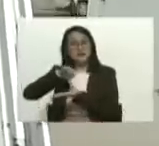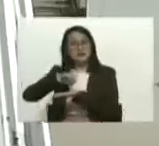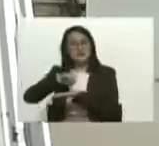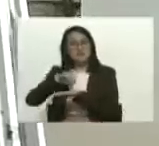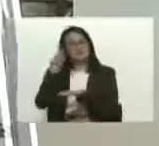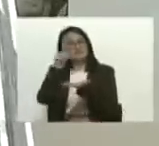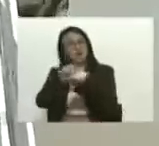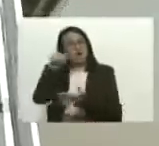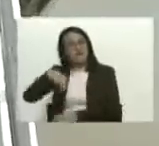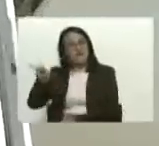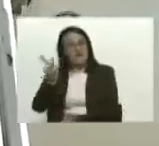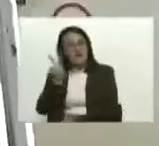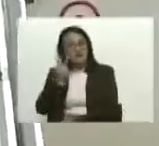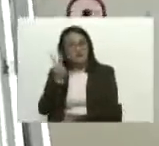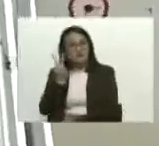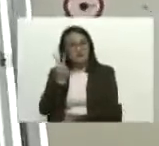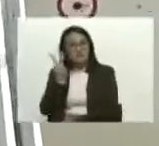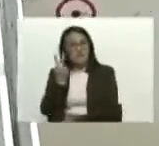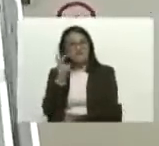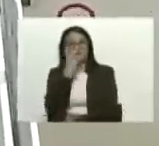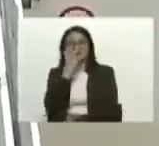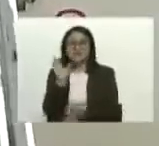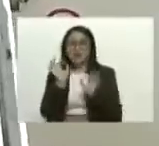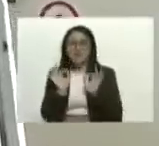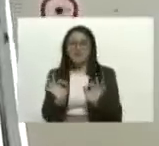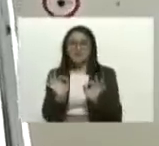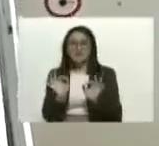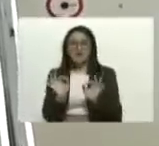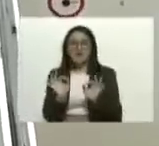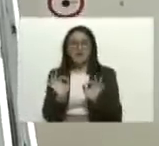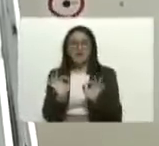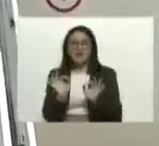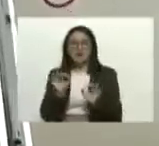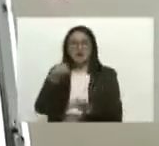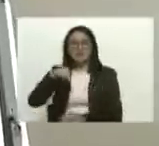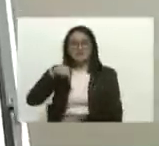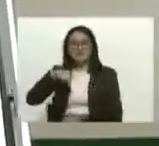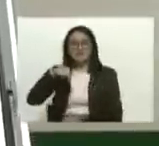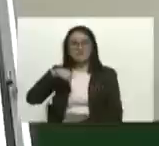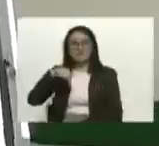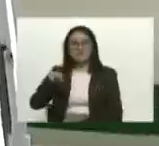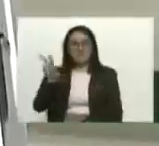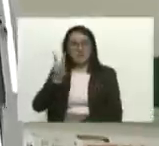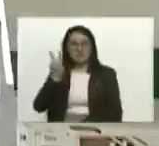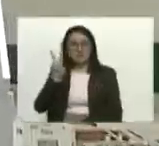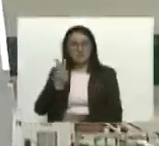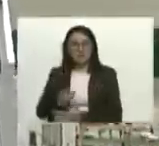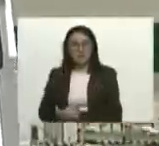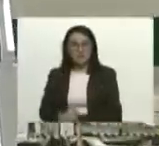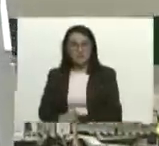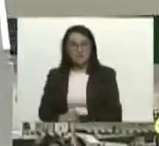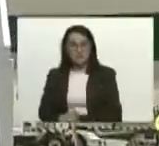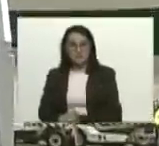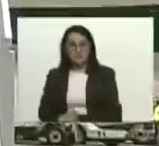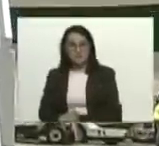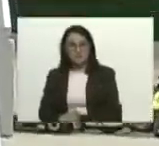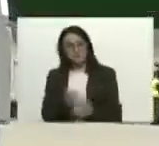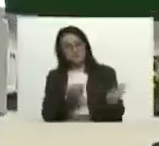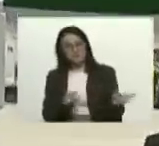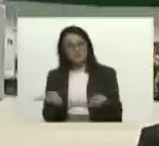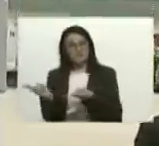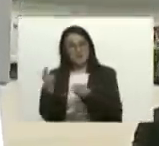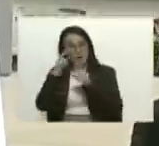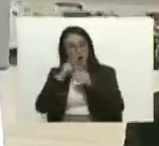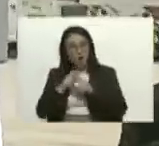de Irán, en el contexto de la visita oficial a la República Bolivariana de Venezuela. Es recibido con